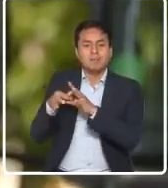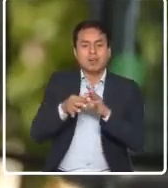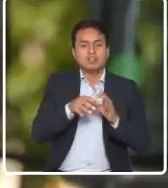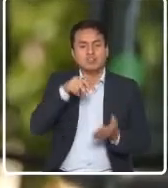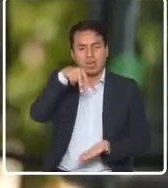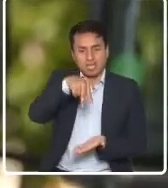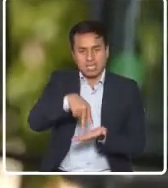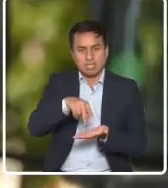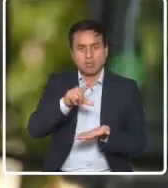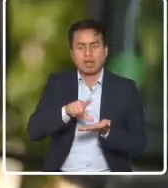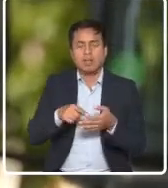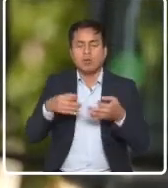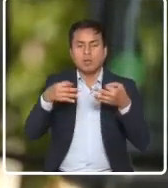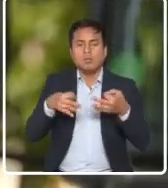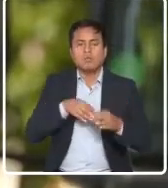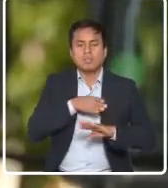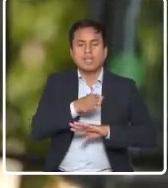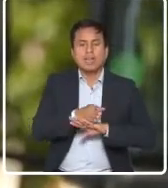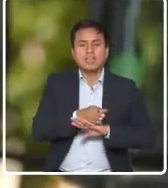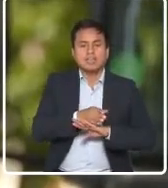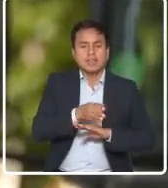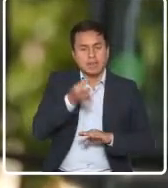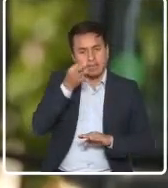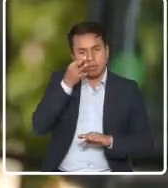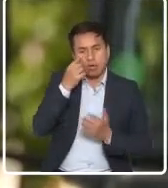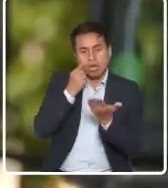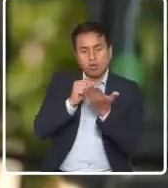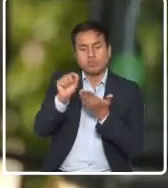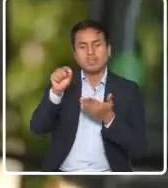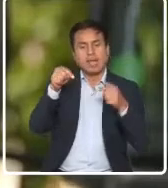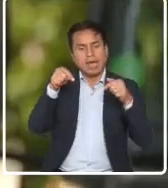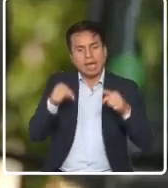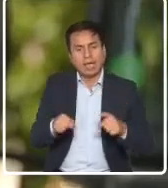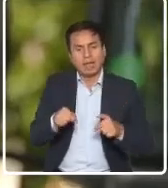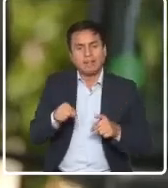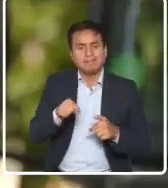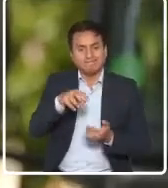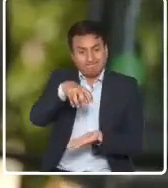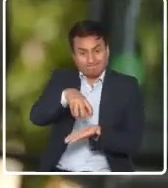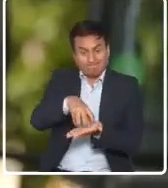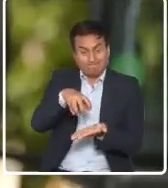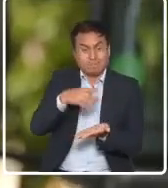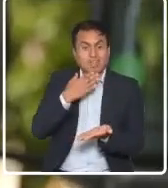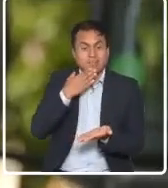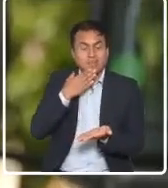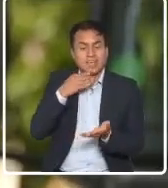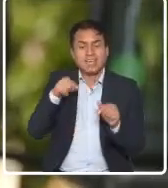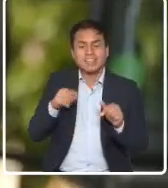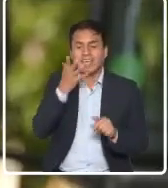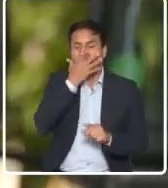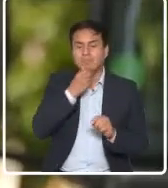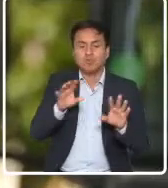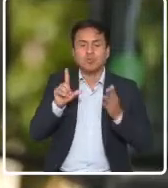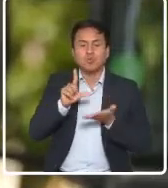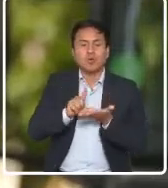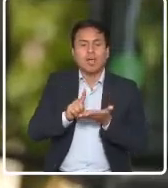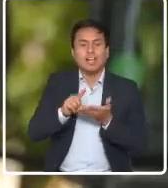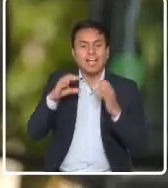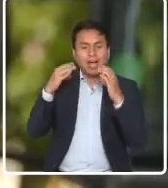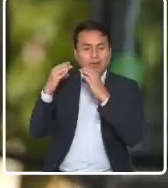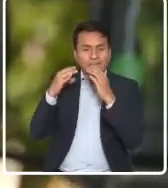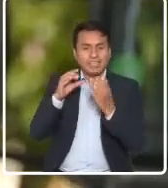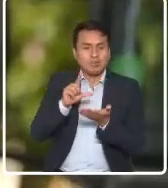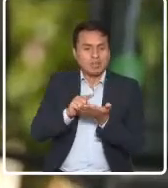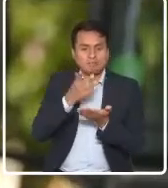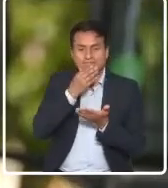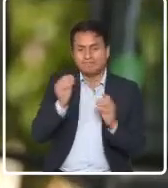aquí, porque corresponde visitarlos en terreno, corresponde reconocerlos acá en terreno, y además en este hermoso lugar que es